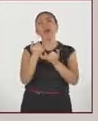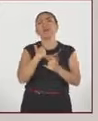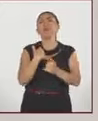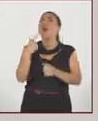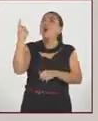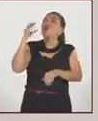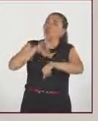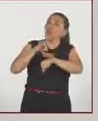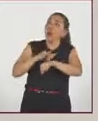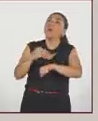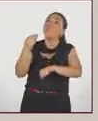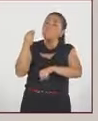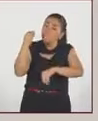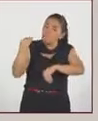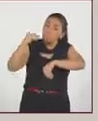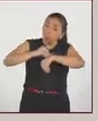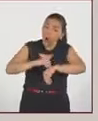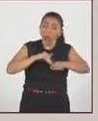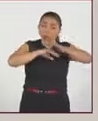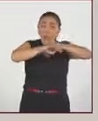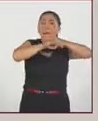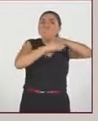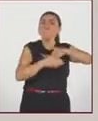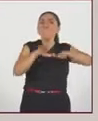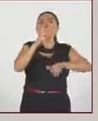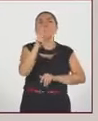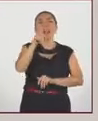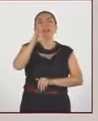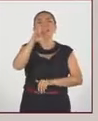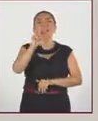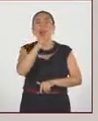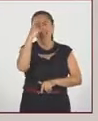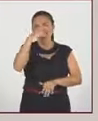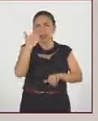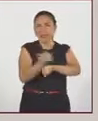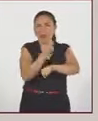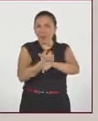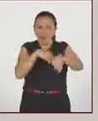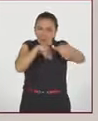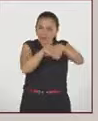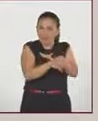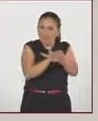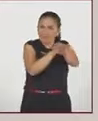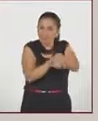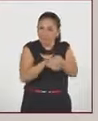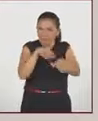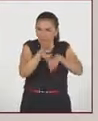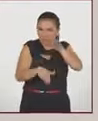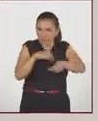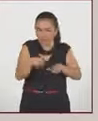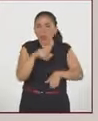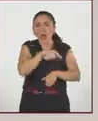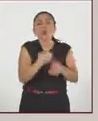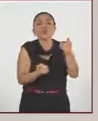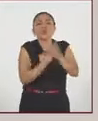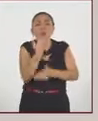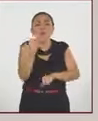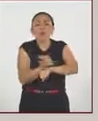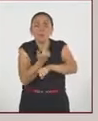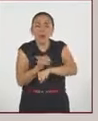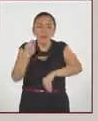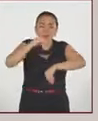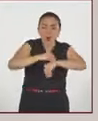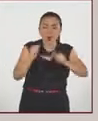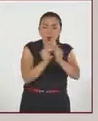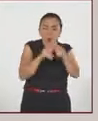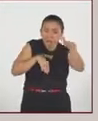antes de esta edad. ¿Por qué? Pues porque simplemente no nos decían más que, bueno, está desarrollándose con el pie plano, nos ponían plantillas, pero no